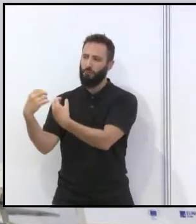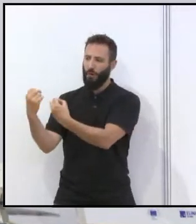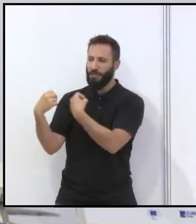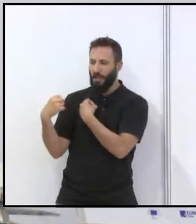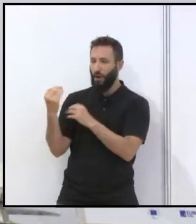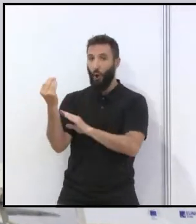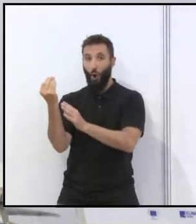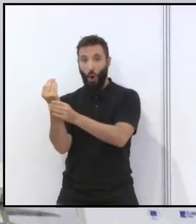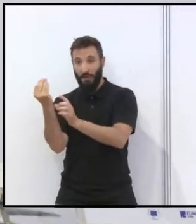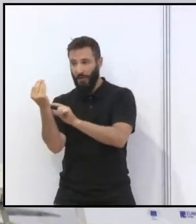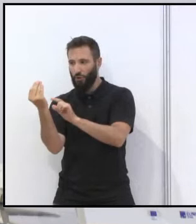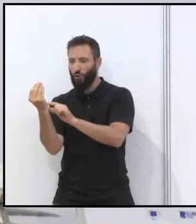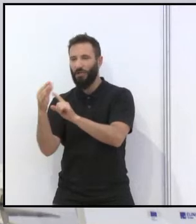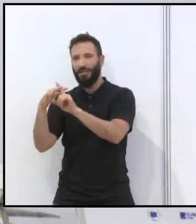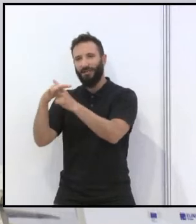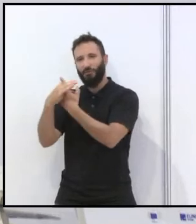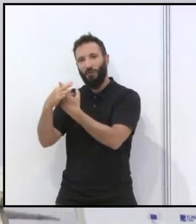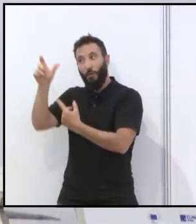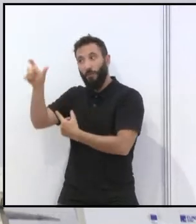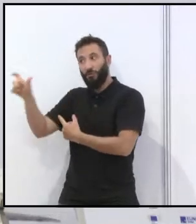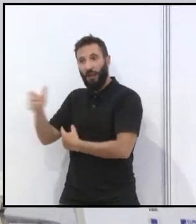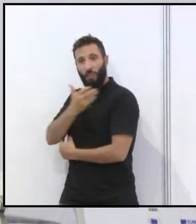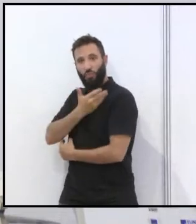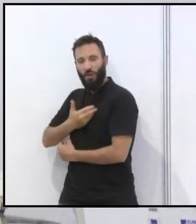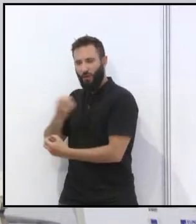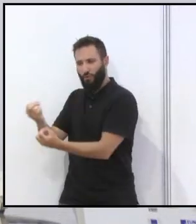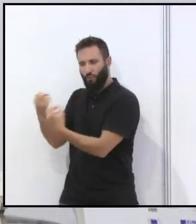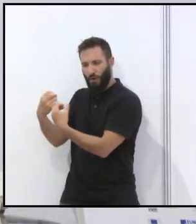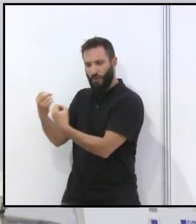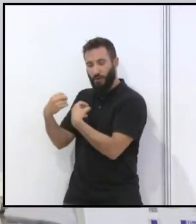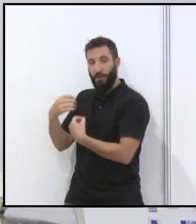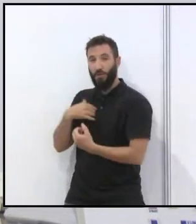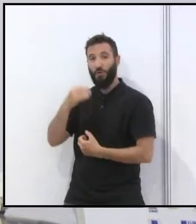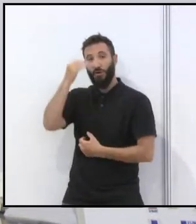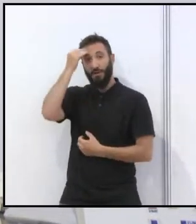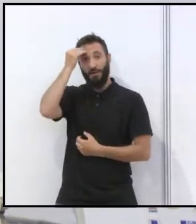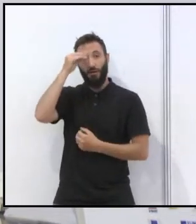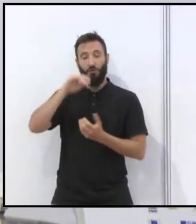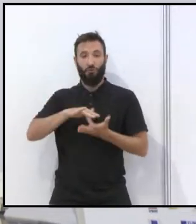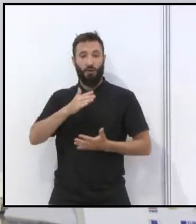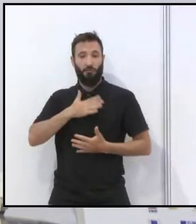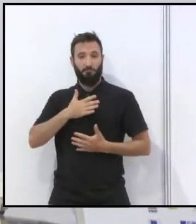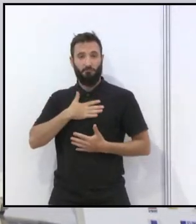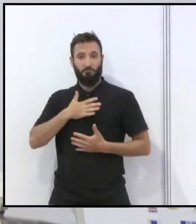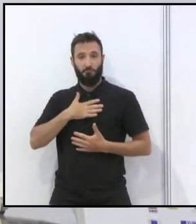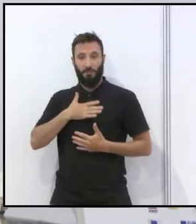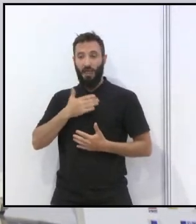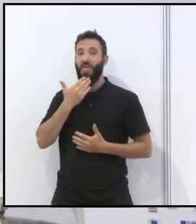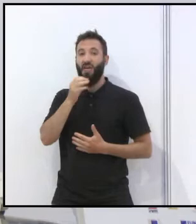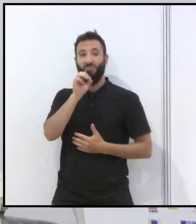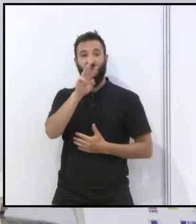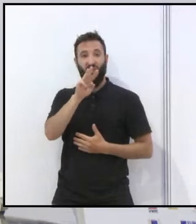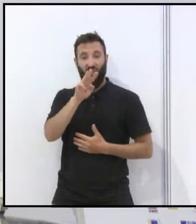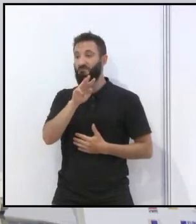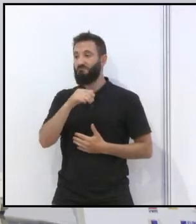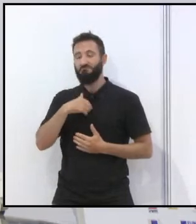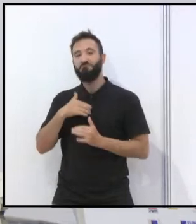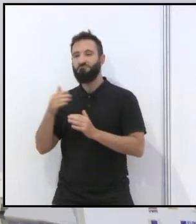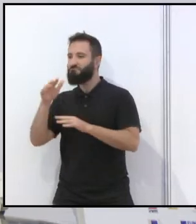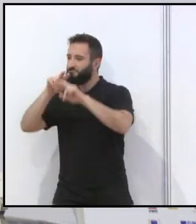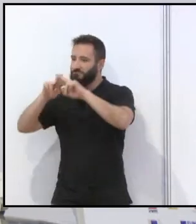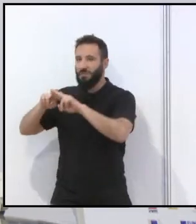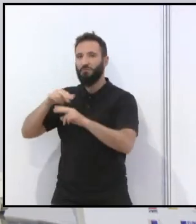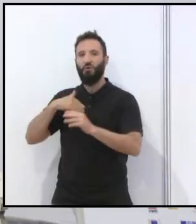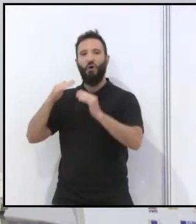nos dicen cosas de sus dueños. Creo que lo intuía a pesar de mis recientes 13 años. Yo vagaba por